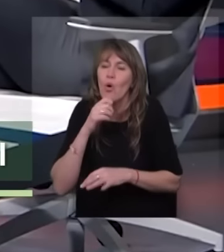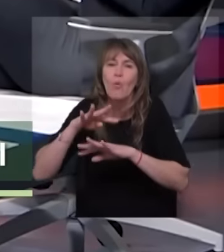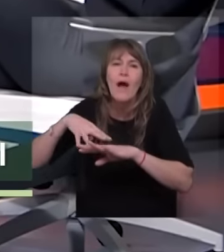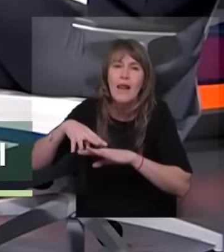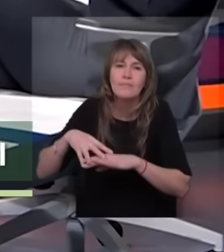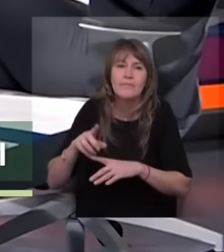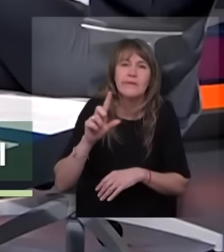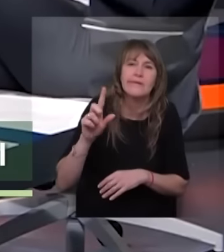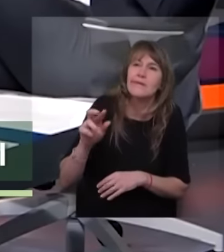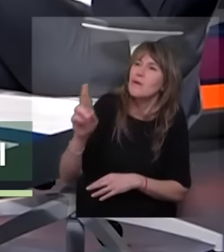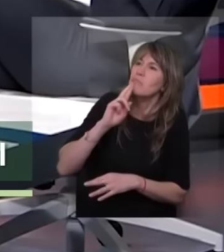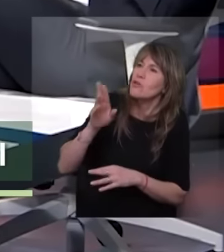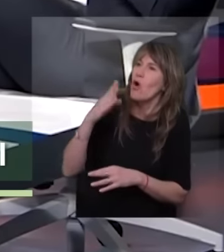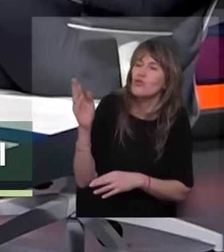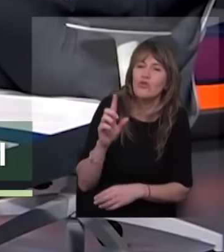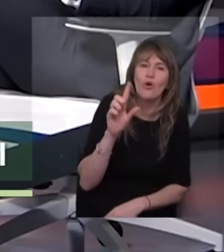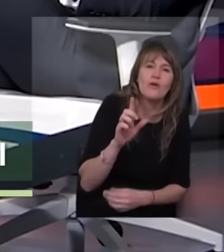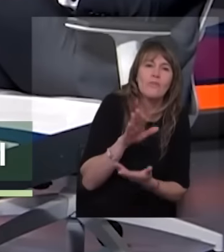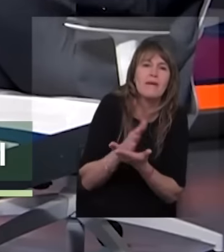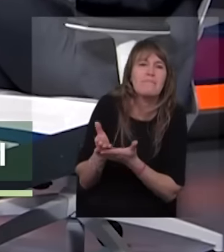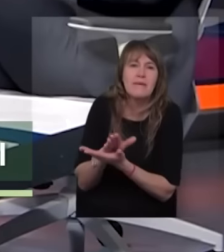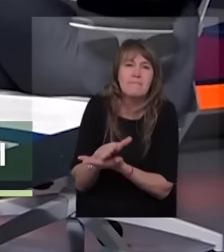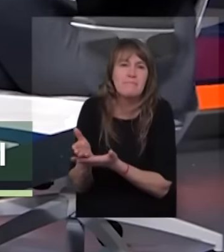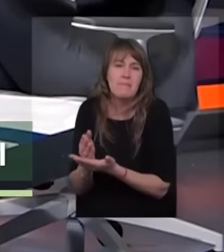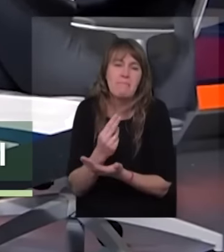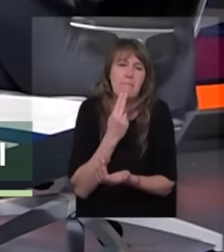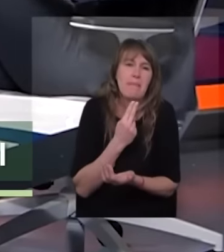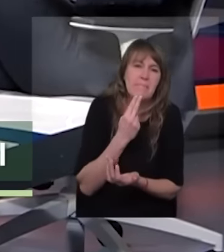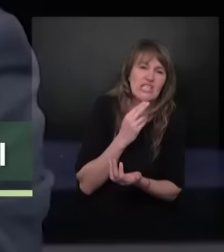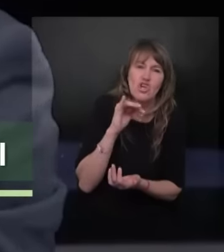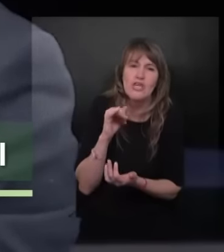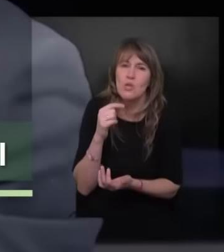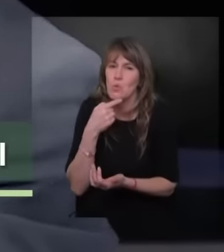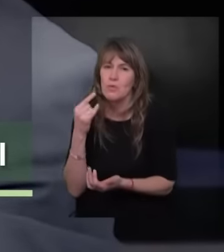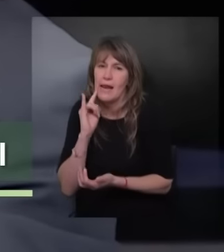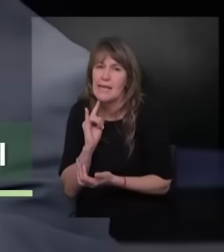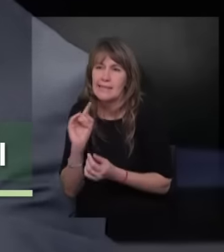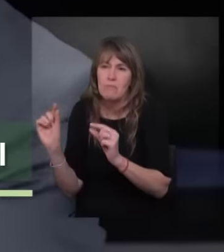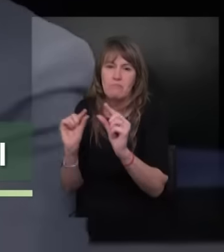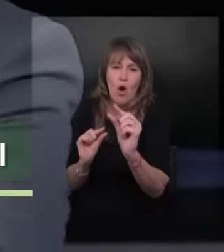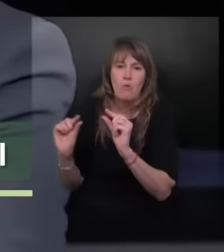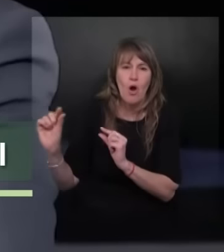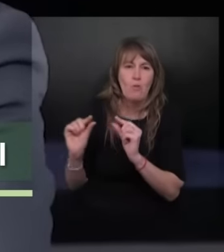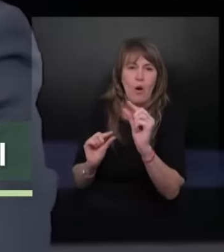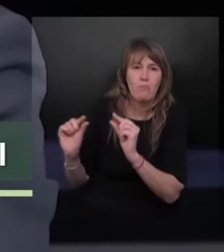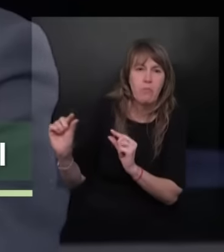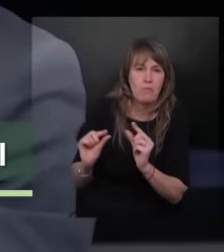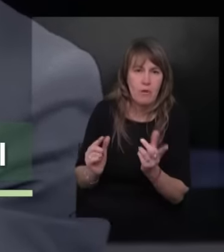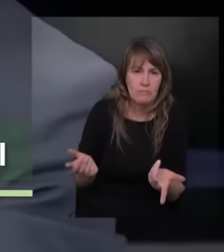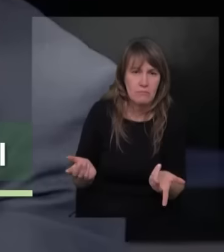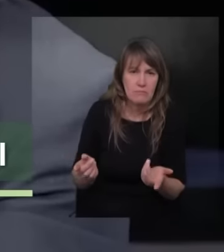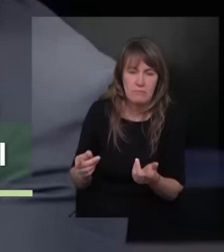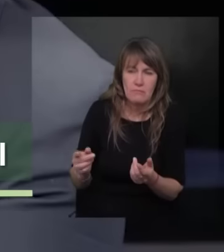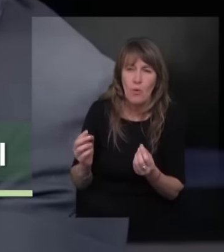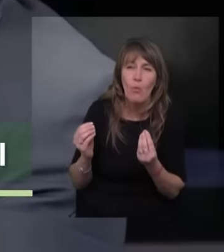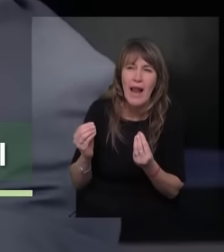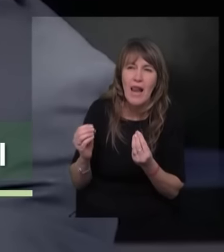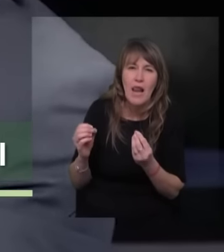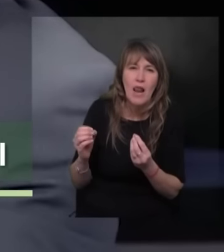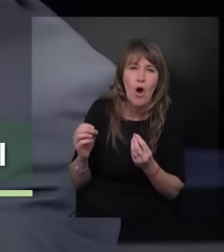miércoles y viernes martes y jueves membrillo por las dudas de que no llegue a alienar a señores es un chiste entonces